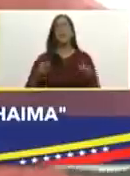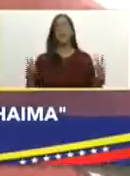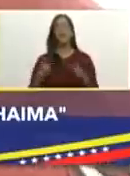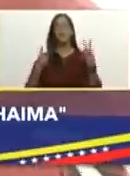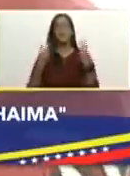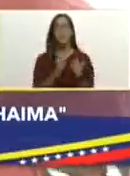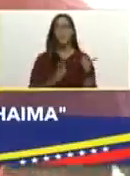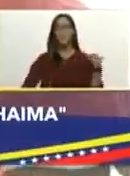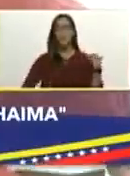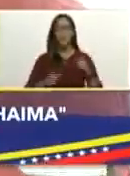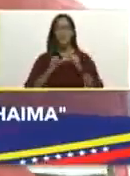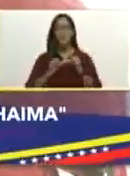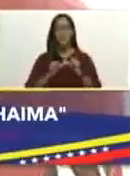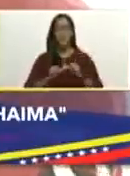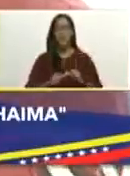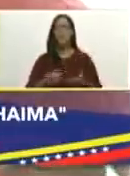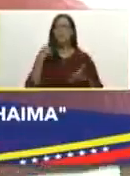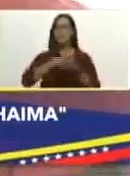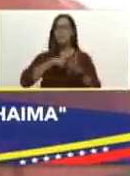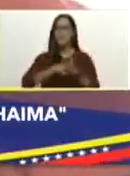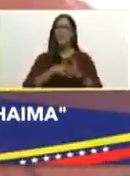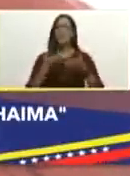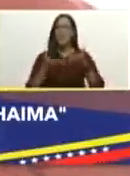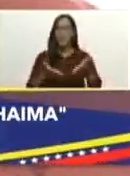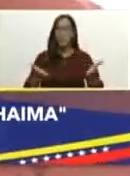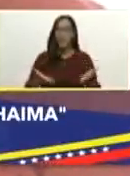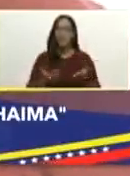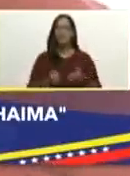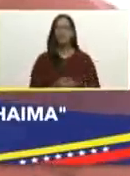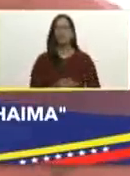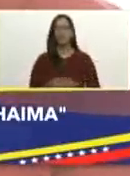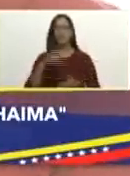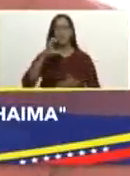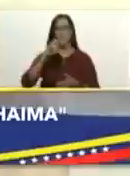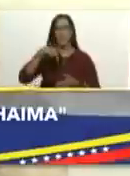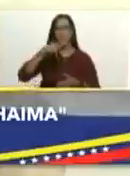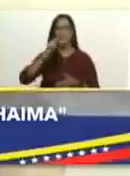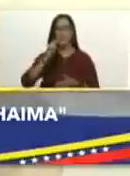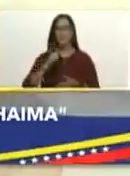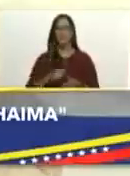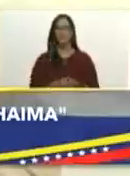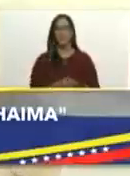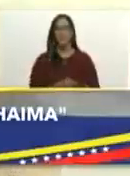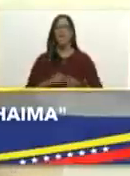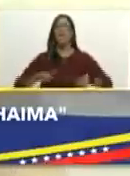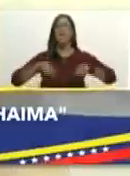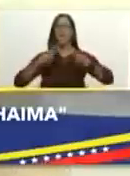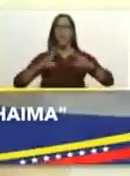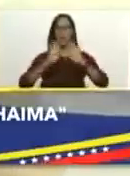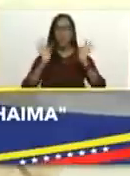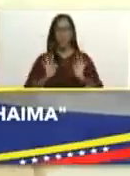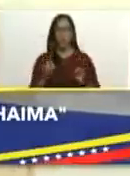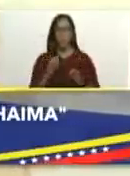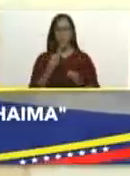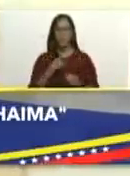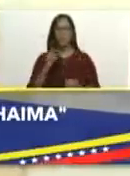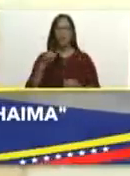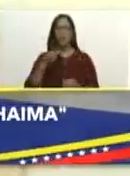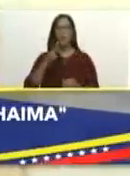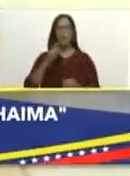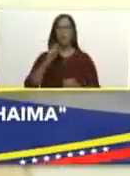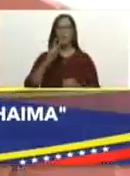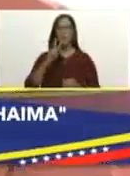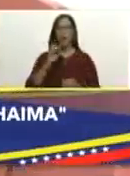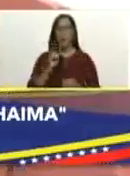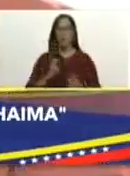y seguimos en batalla con esta organización de los CPT. Es el nuevo modelo, como dice el Gustavo Rondón, el